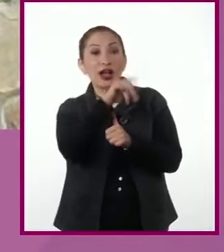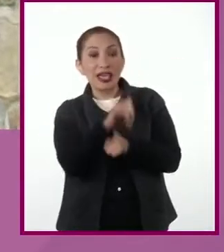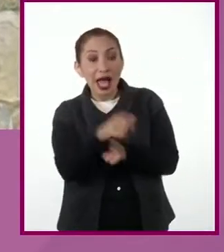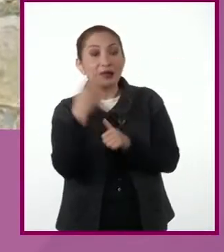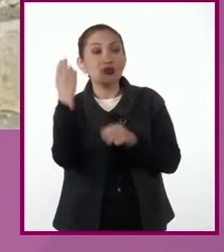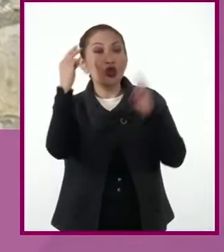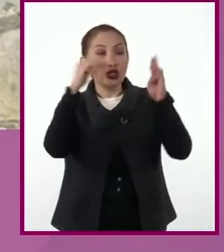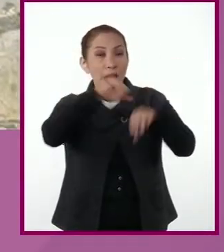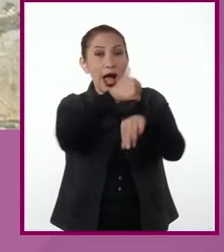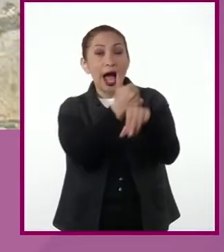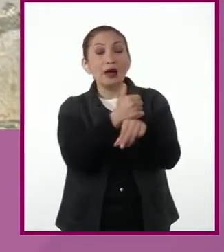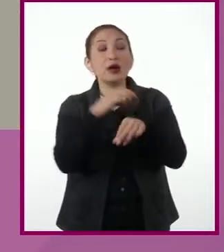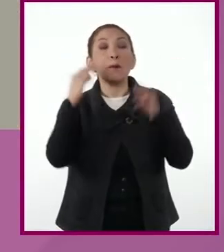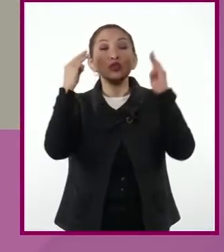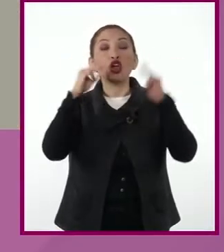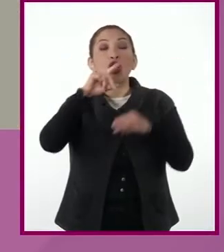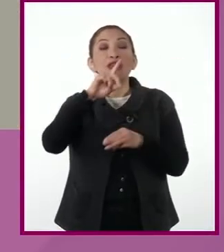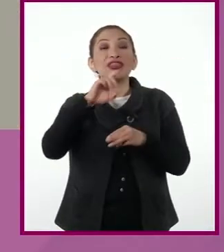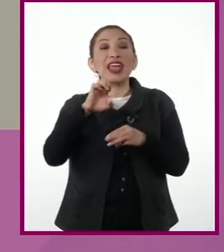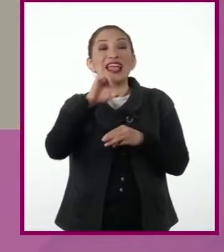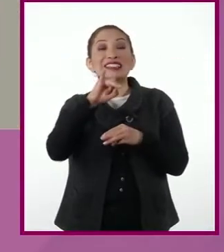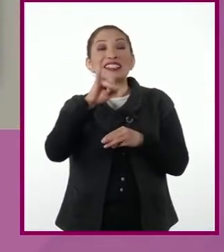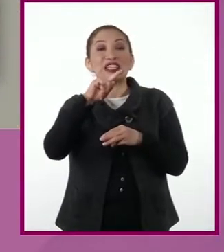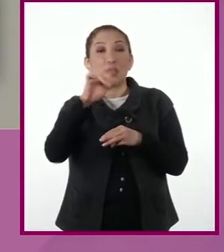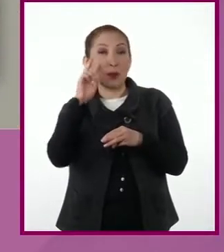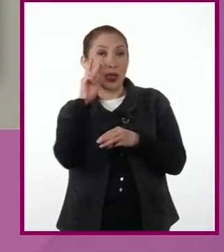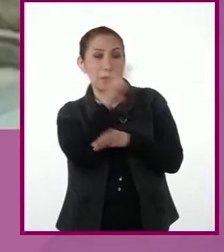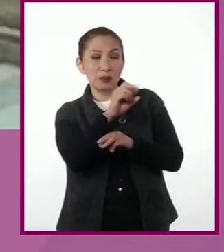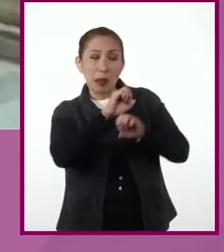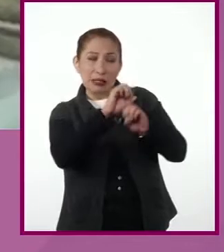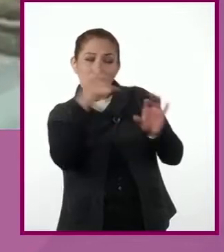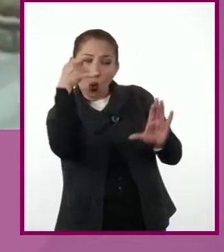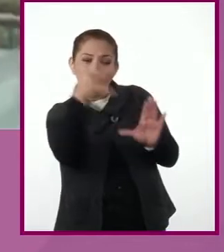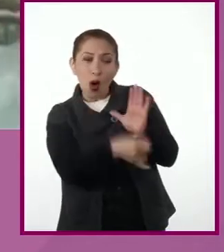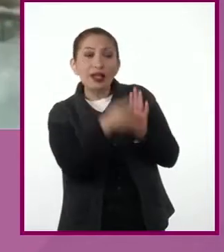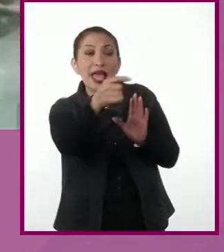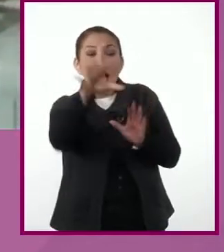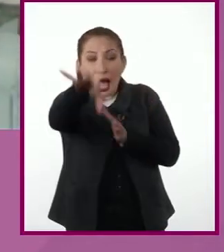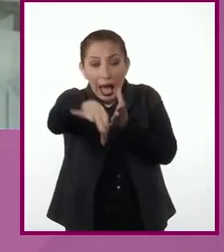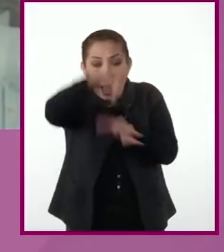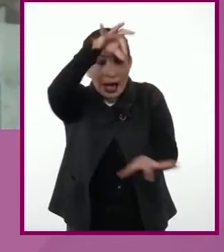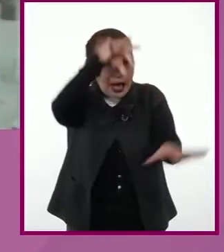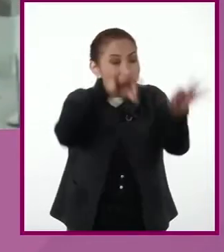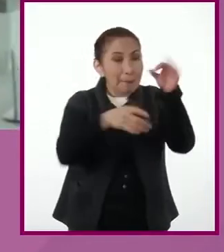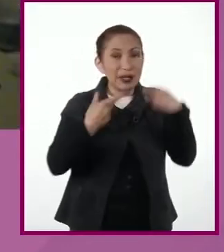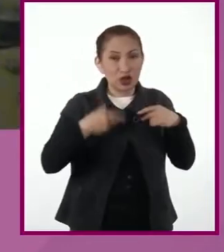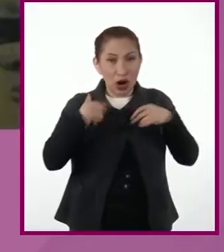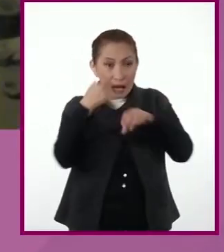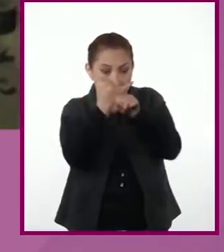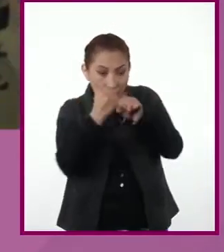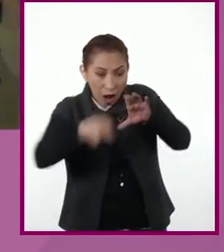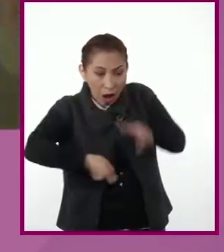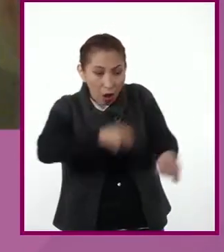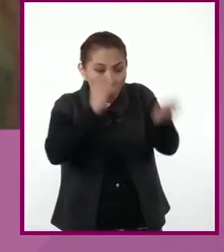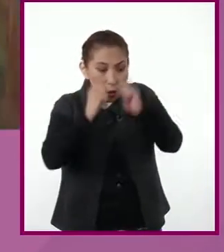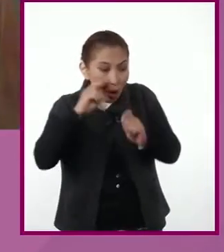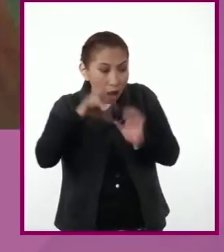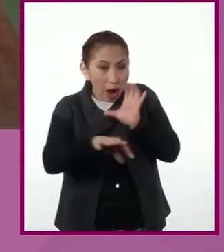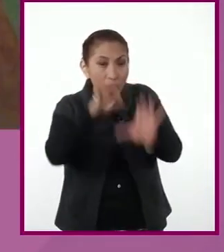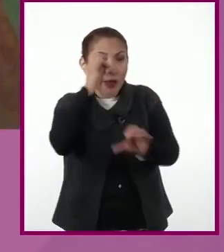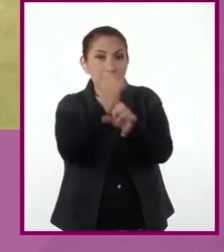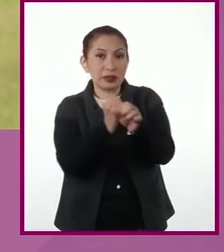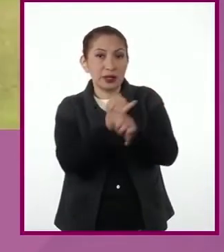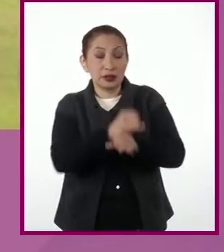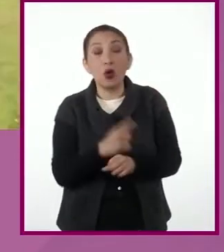les llama museo de sitio, donde podemos observar a detalle todo lo que han encontrado los arqueólogos en sus excavaciones y